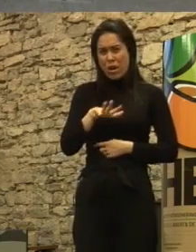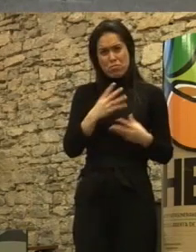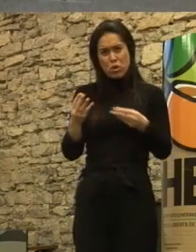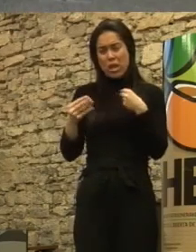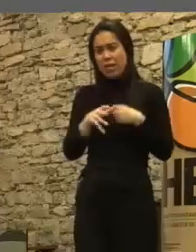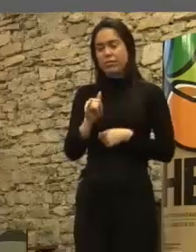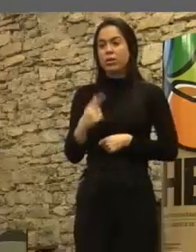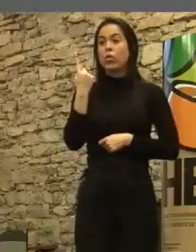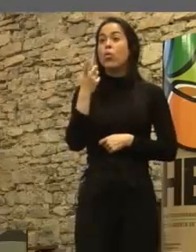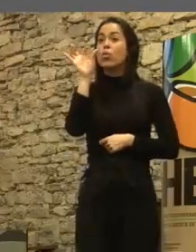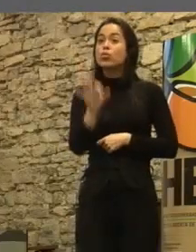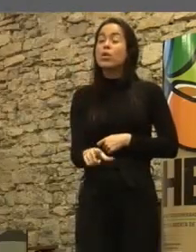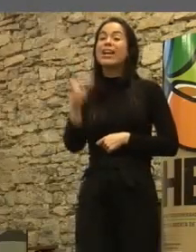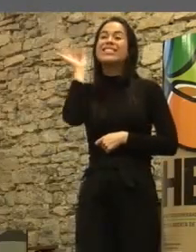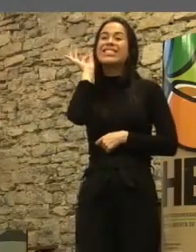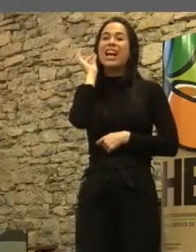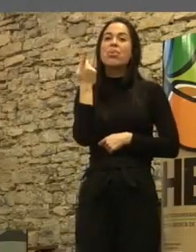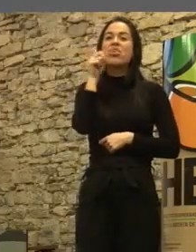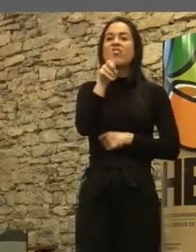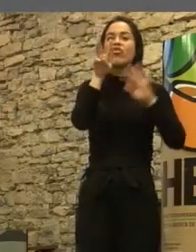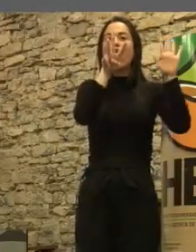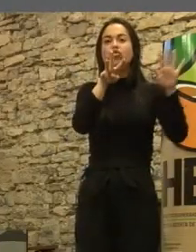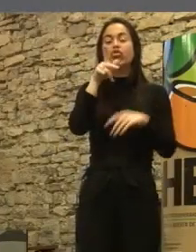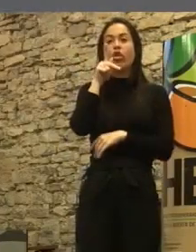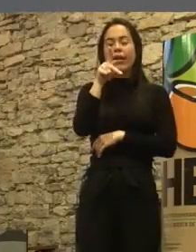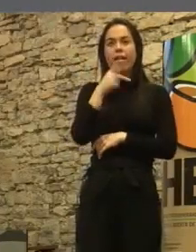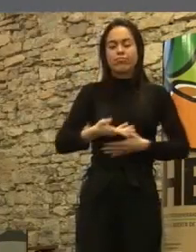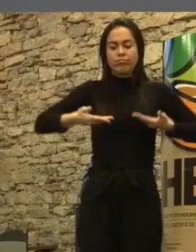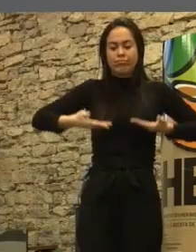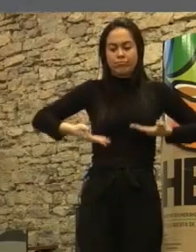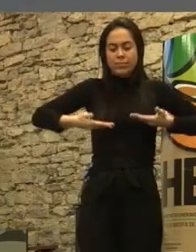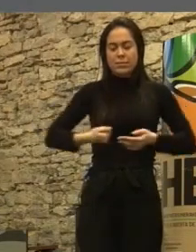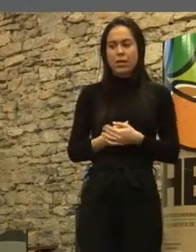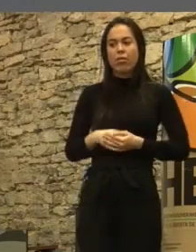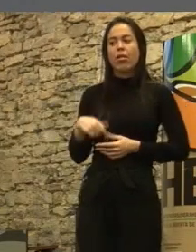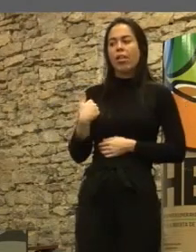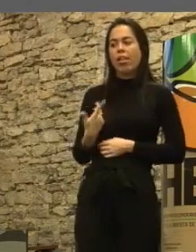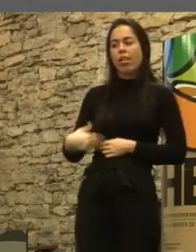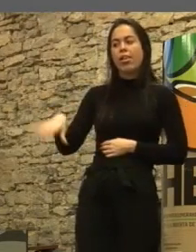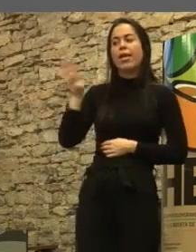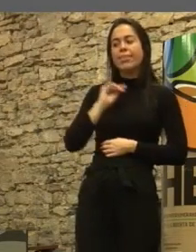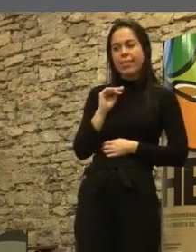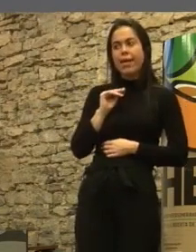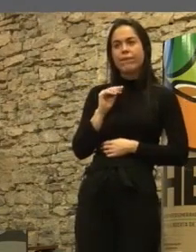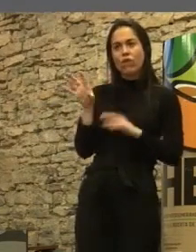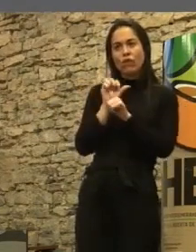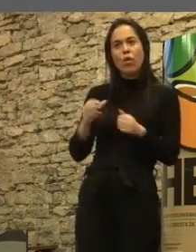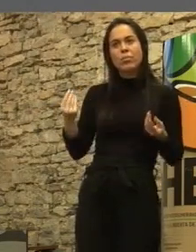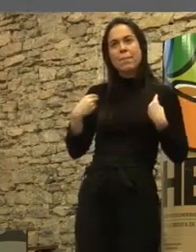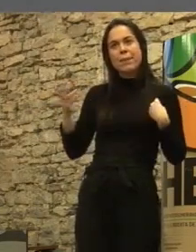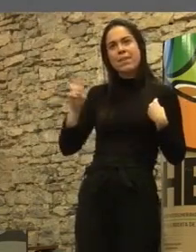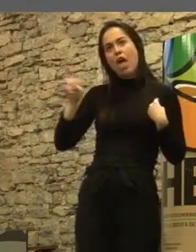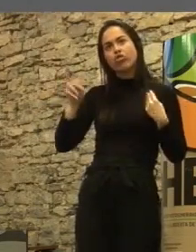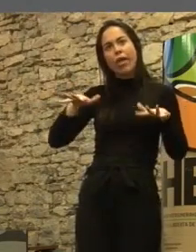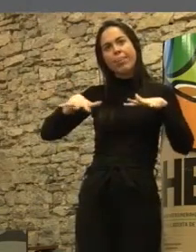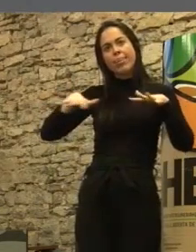que pesaba 108 kilos y que aquí había entendido, había empezado a entender que su cuerpo podía tener otras dinámicas. Lógicamente